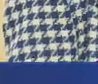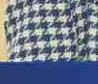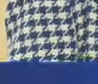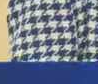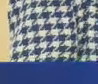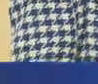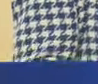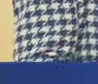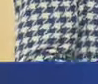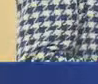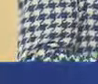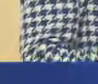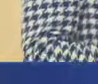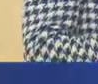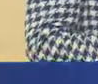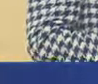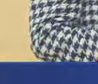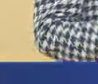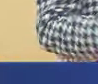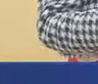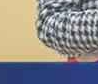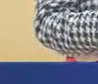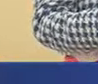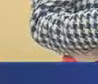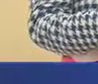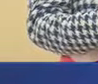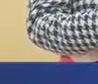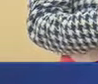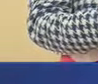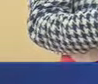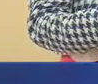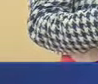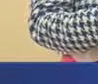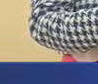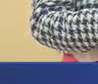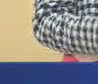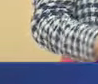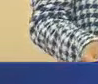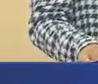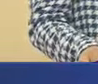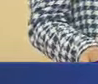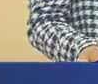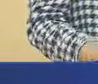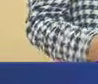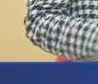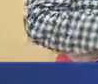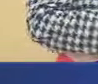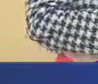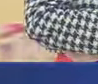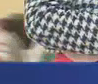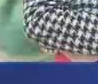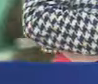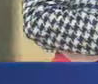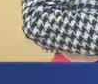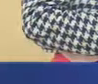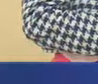Ciudadana y la consulta? ¿En cómo va el proceso? Estamos de igual forma en el proceso de escrutinio,